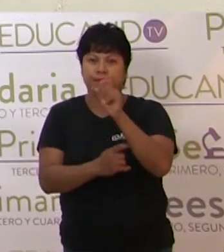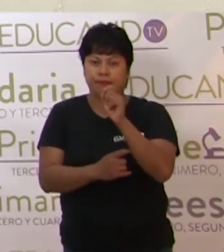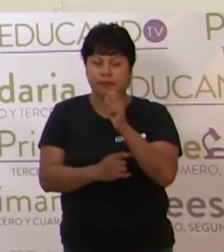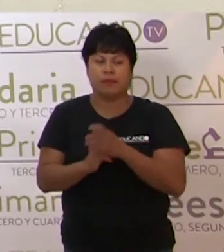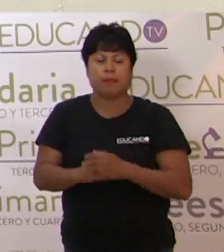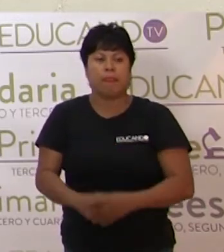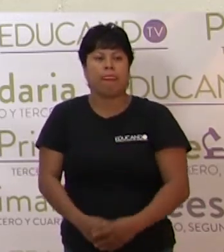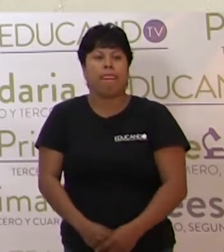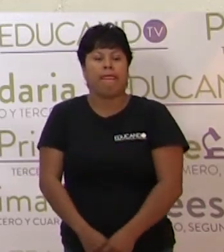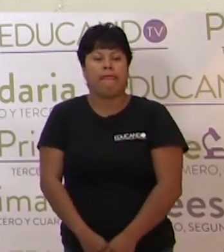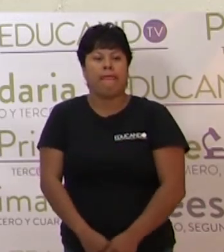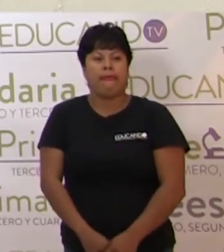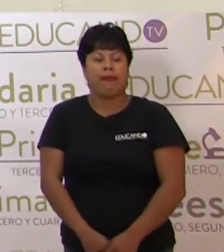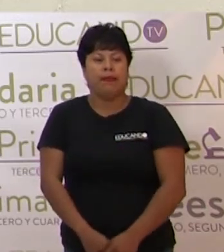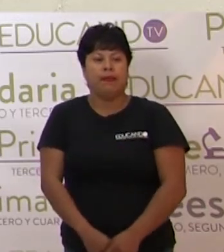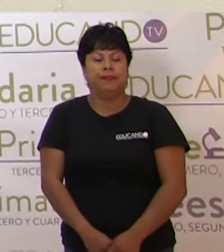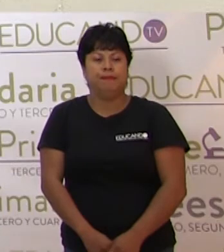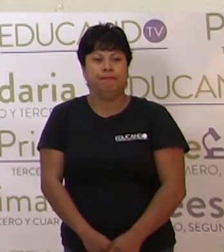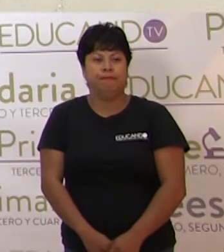este lado